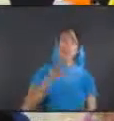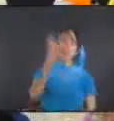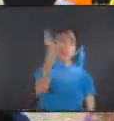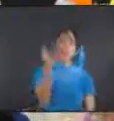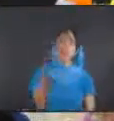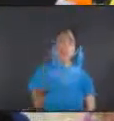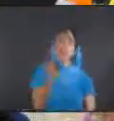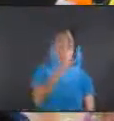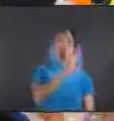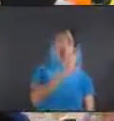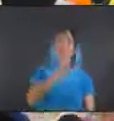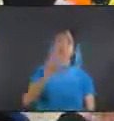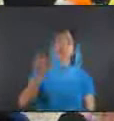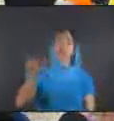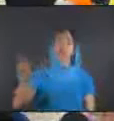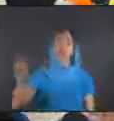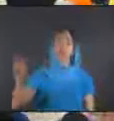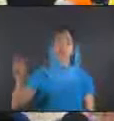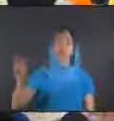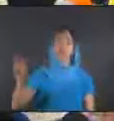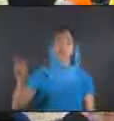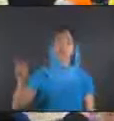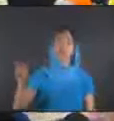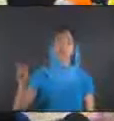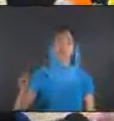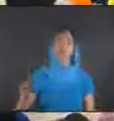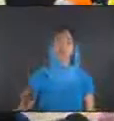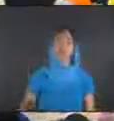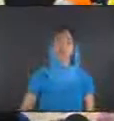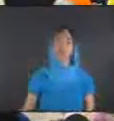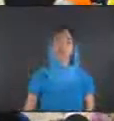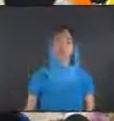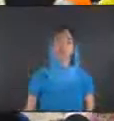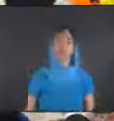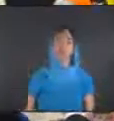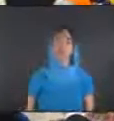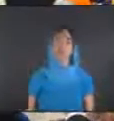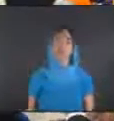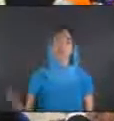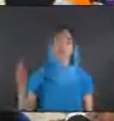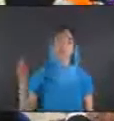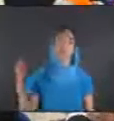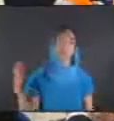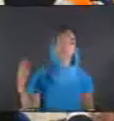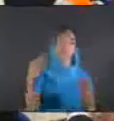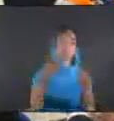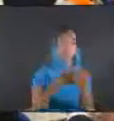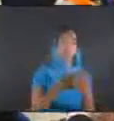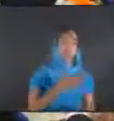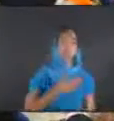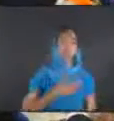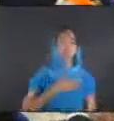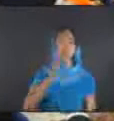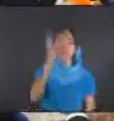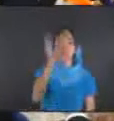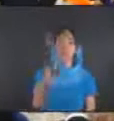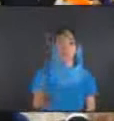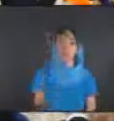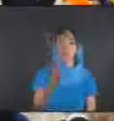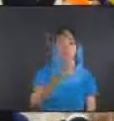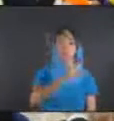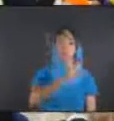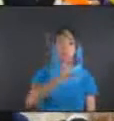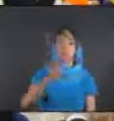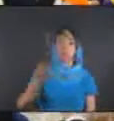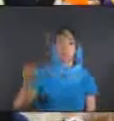que van saliendo, les quiero suplicar un momentito su atención. Por favor, esperen un momentito, la administración está siguiendo